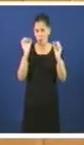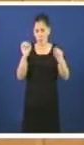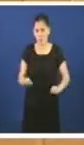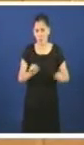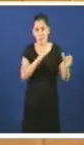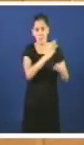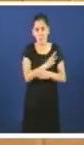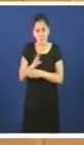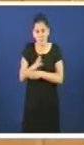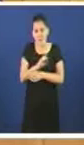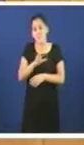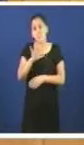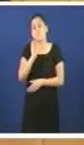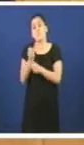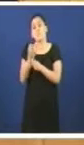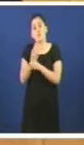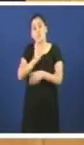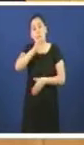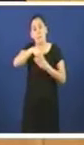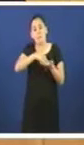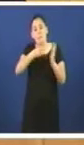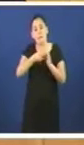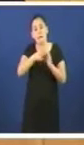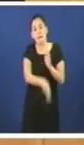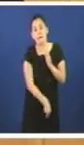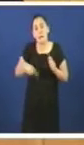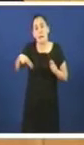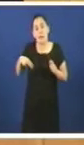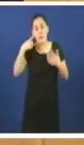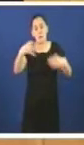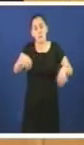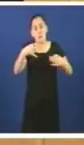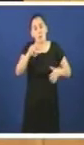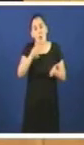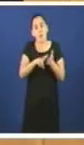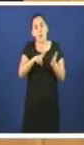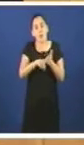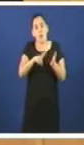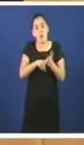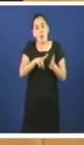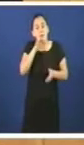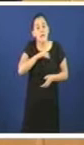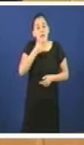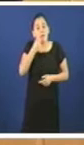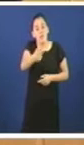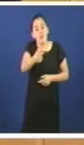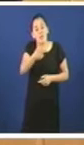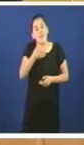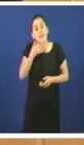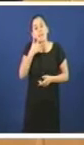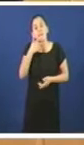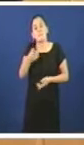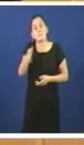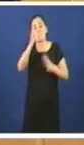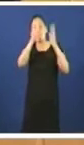psoe no plan xeral de normalización da lingua galega que dice que las matemáticas tenían que es impartir en lingua galega